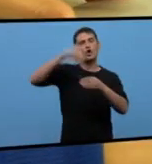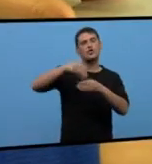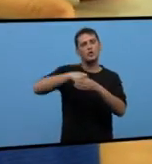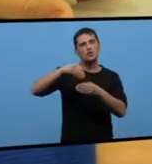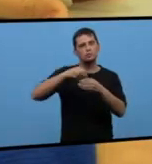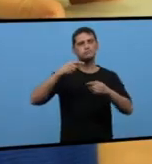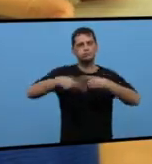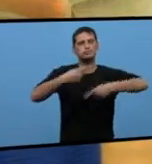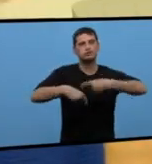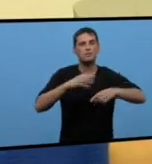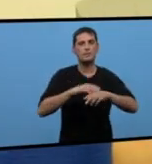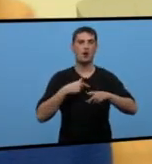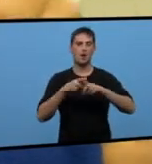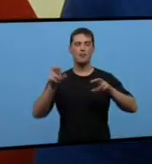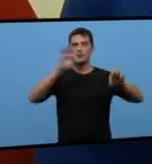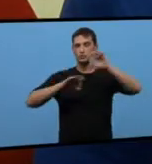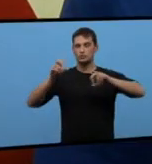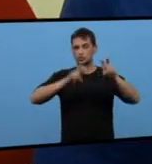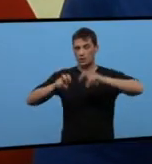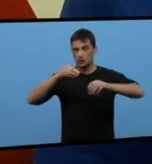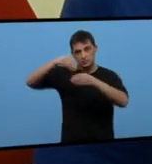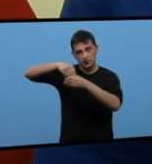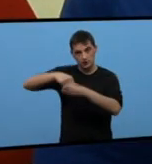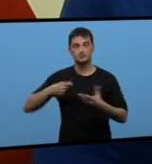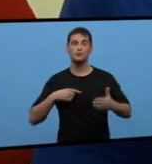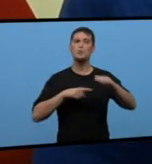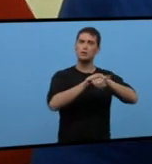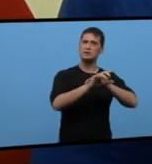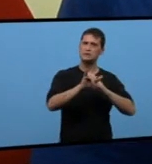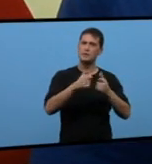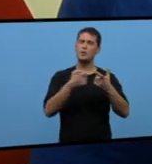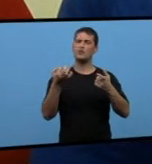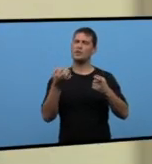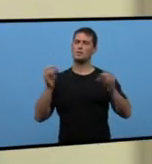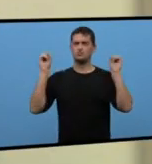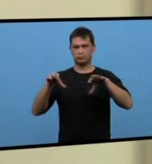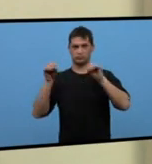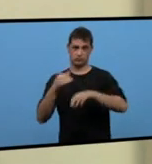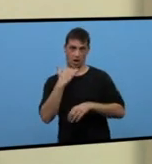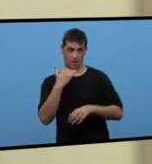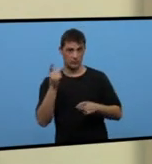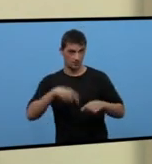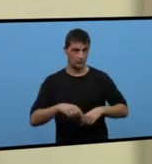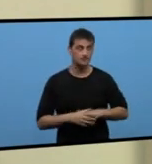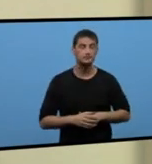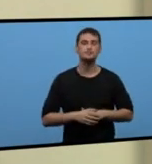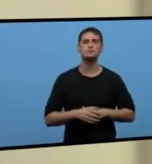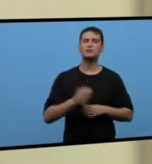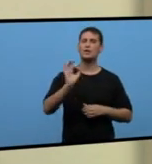buscadores. Ainda que se evolucionou moito nos últimos anos, son necesarias accións formativas. Pero sí que é certo